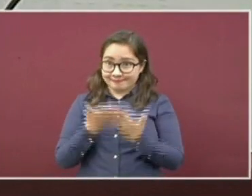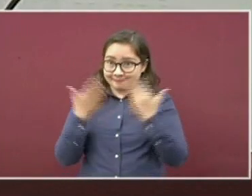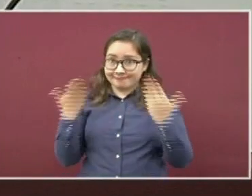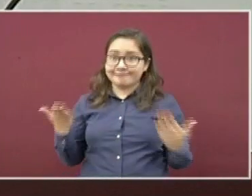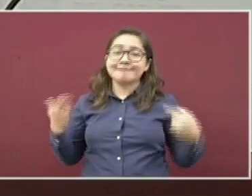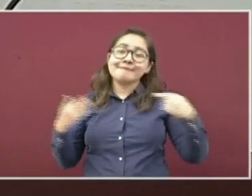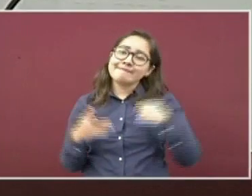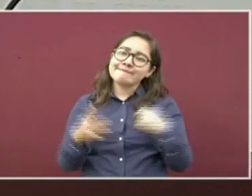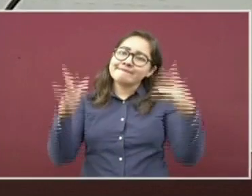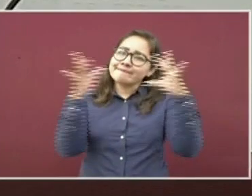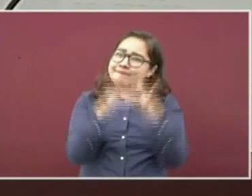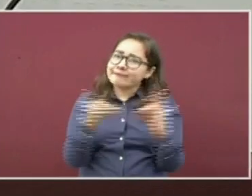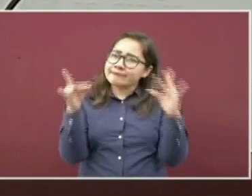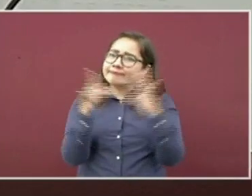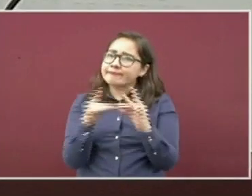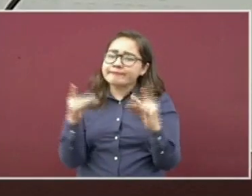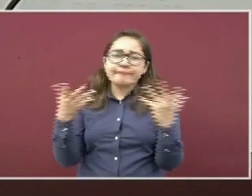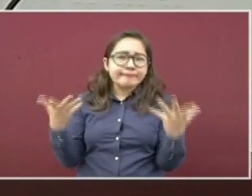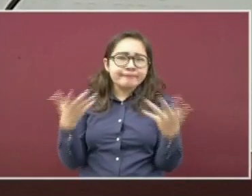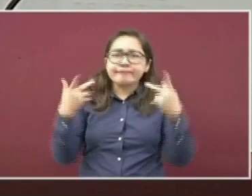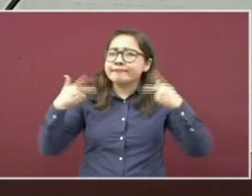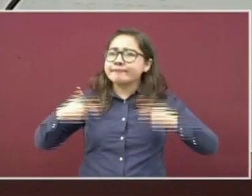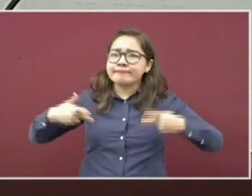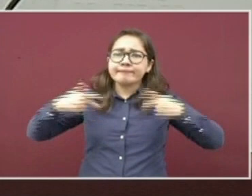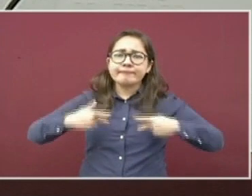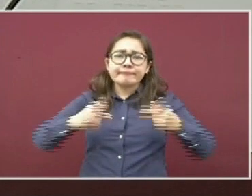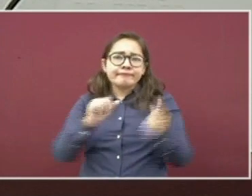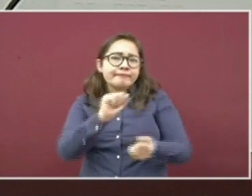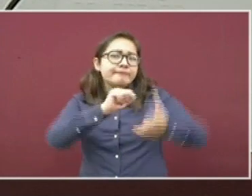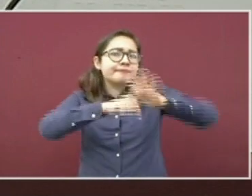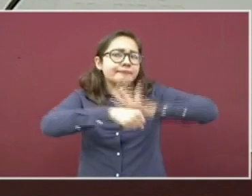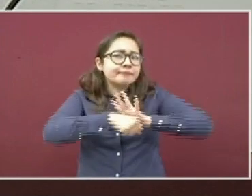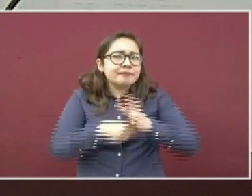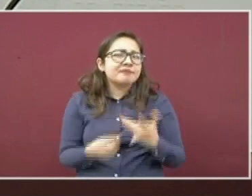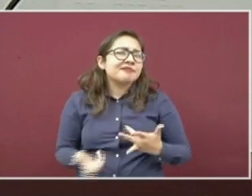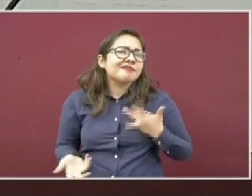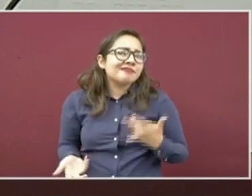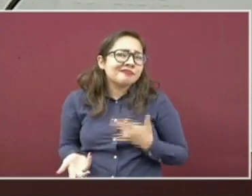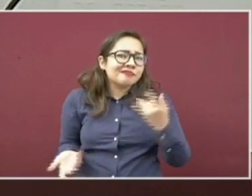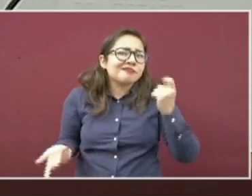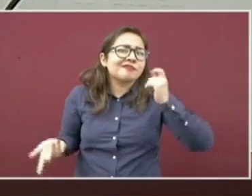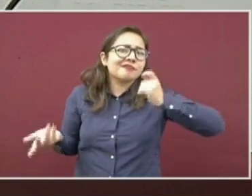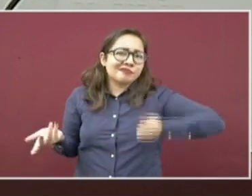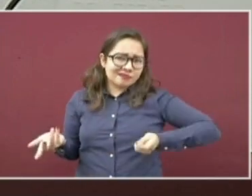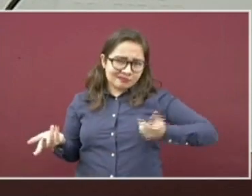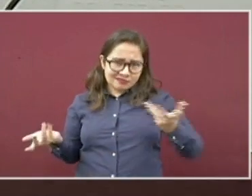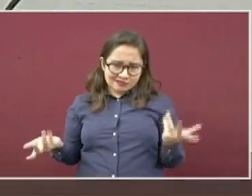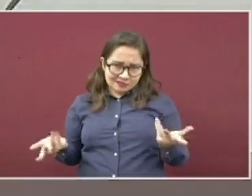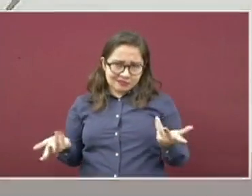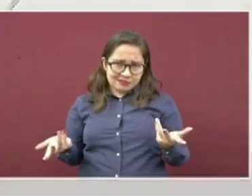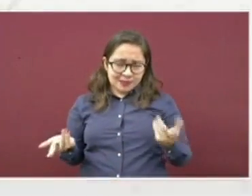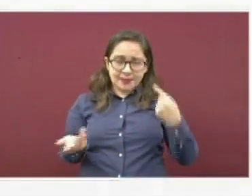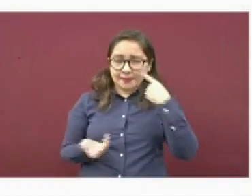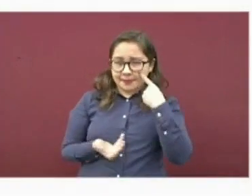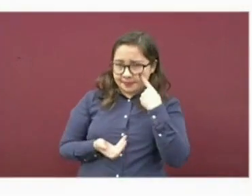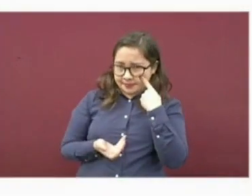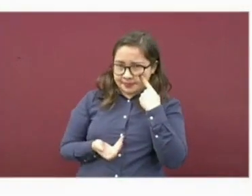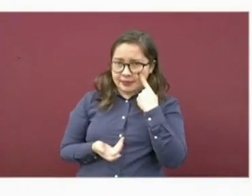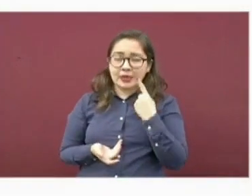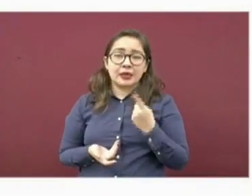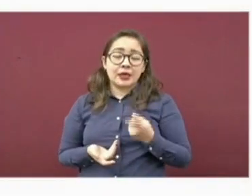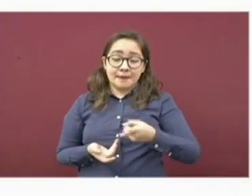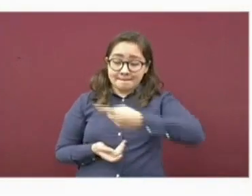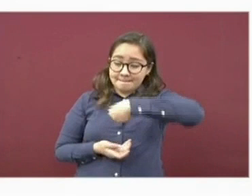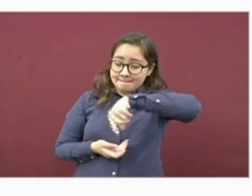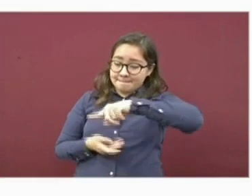las diferentes características clínicas que el SARS-CoV-2 está ocasionando en los pacientes. Fíjense, en los